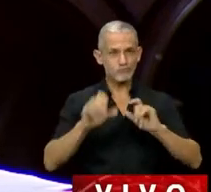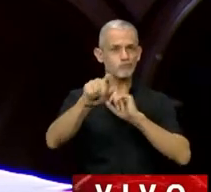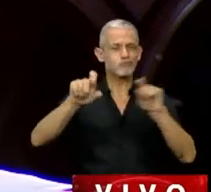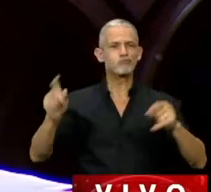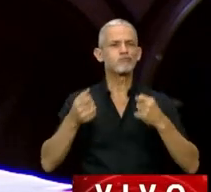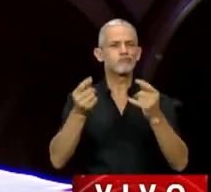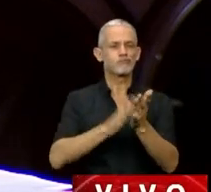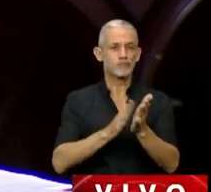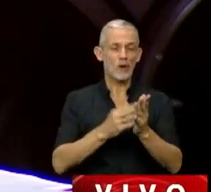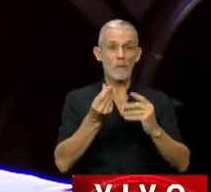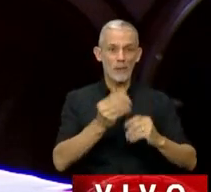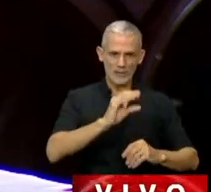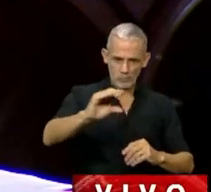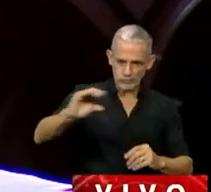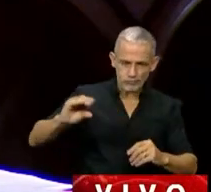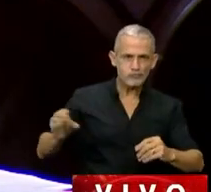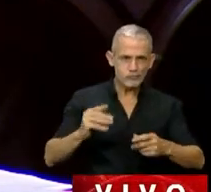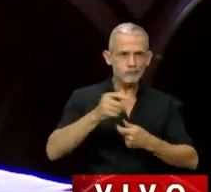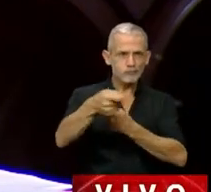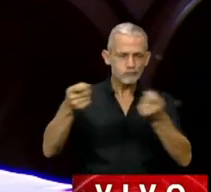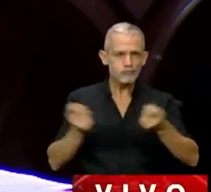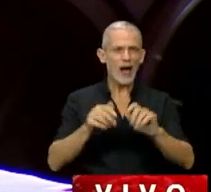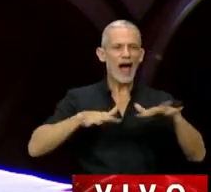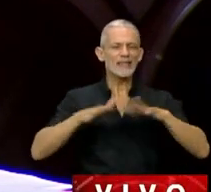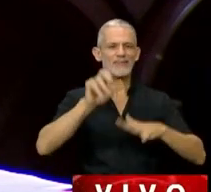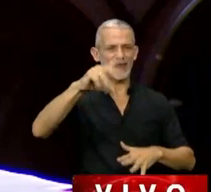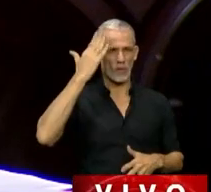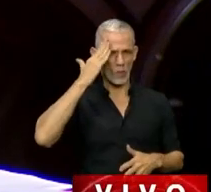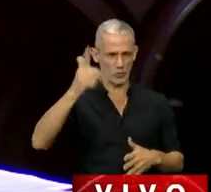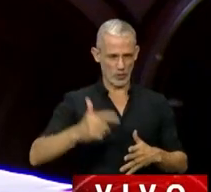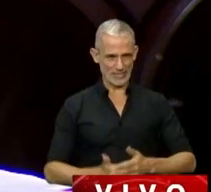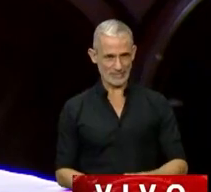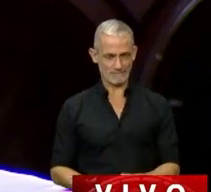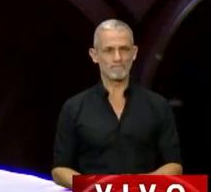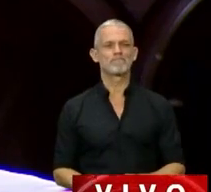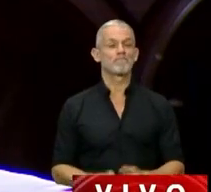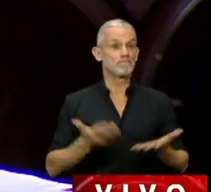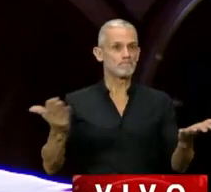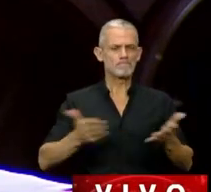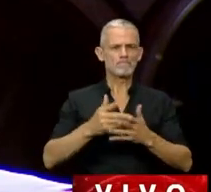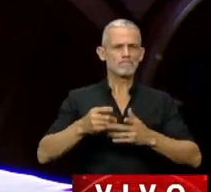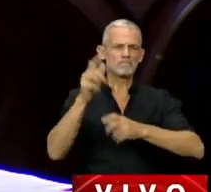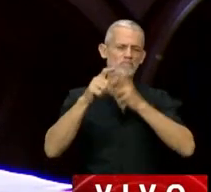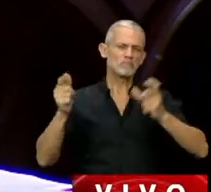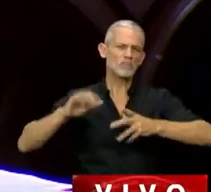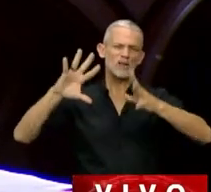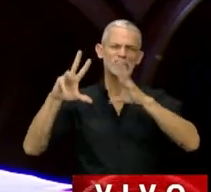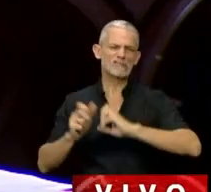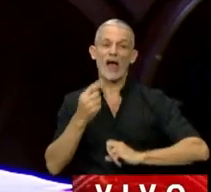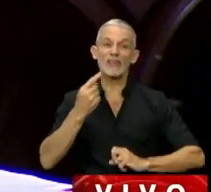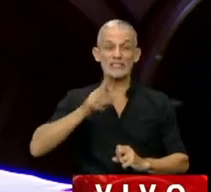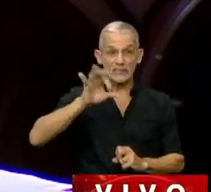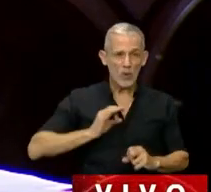que garantizan los fondos y financiamiento de las actividades culturales. Los detractores aducen